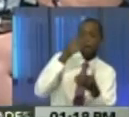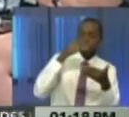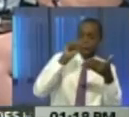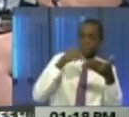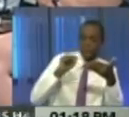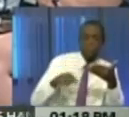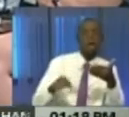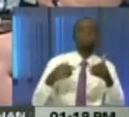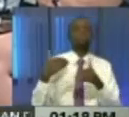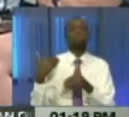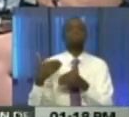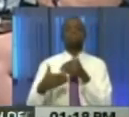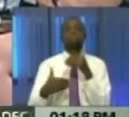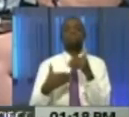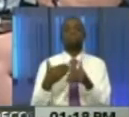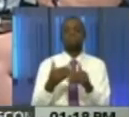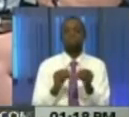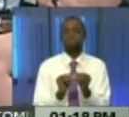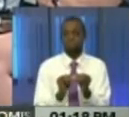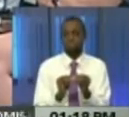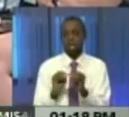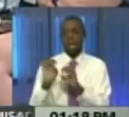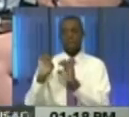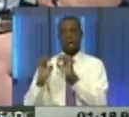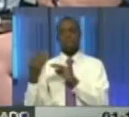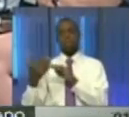Entonces, también